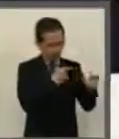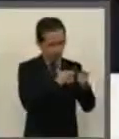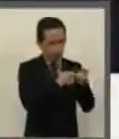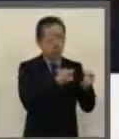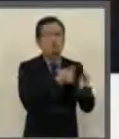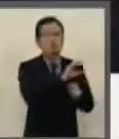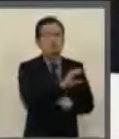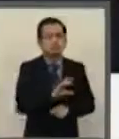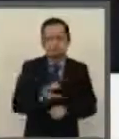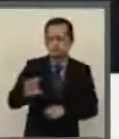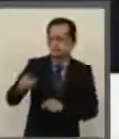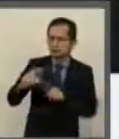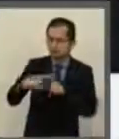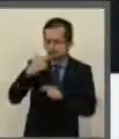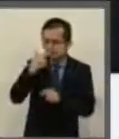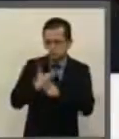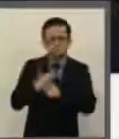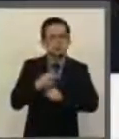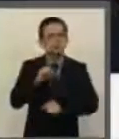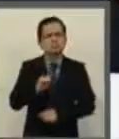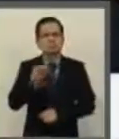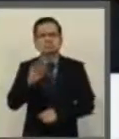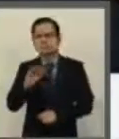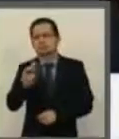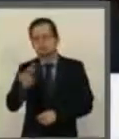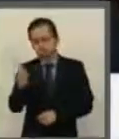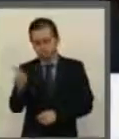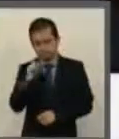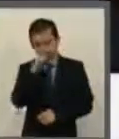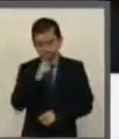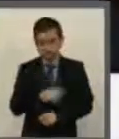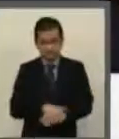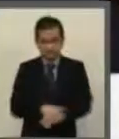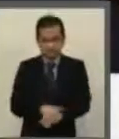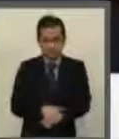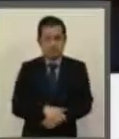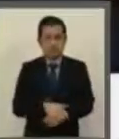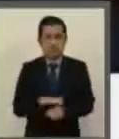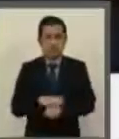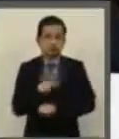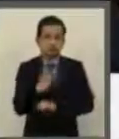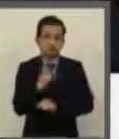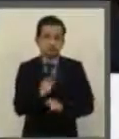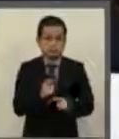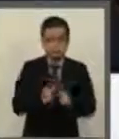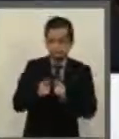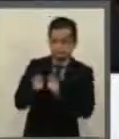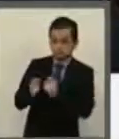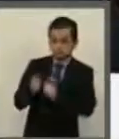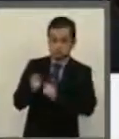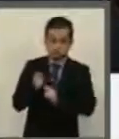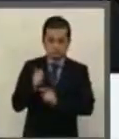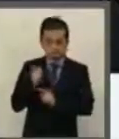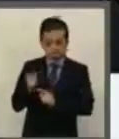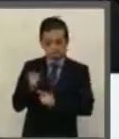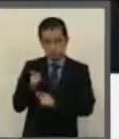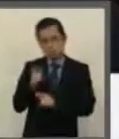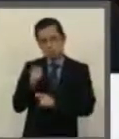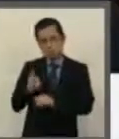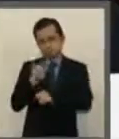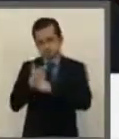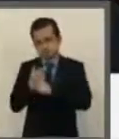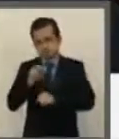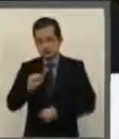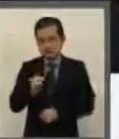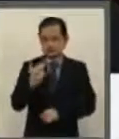la Secretaría de la Función Pública, por lo que se faculta a las Secretarías de Hacienda y Crédito